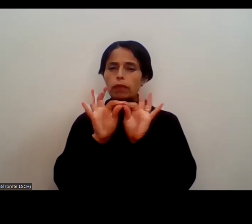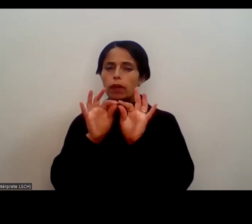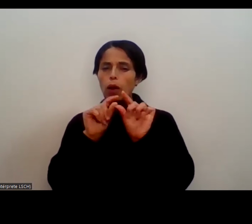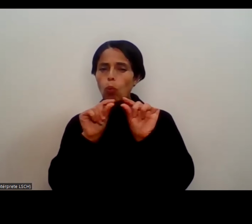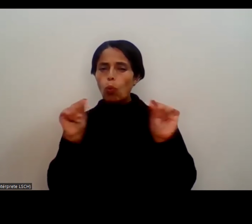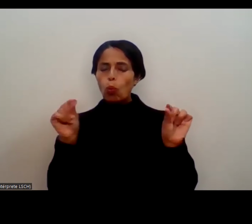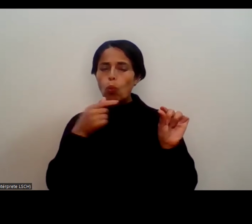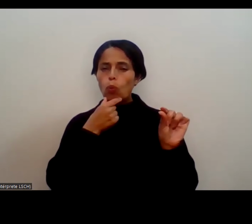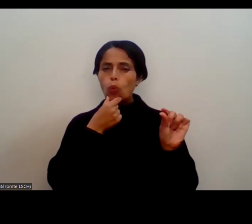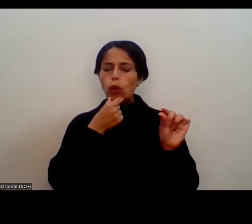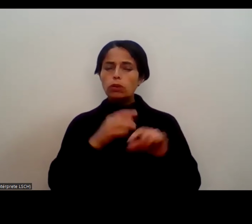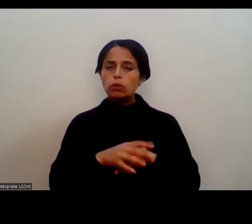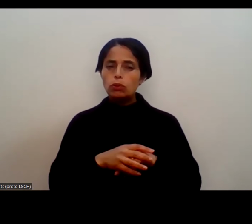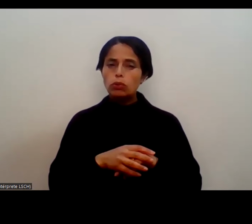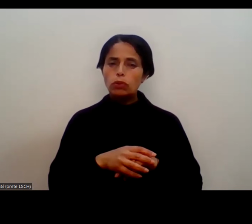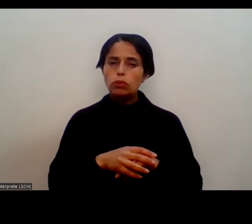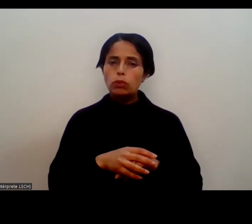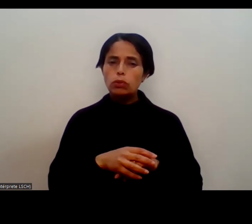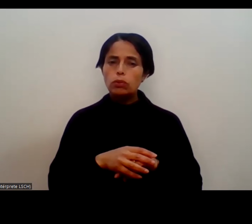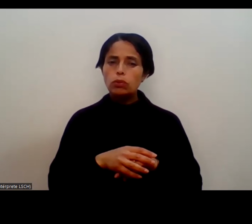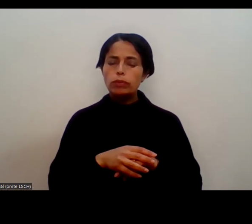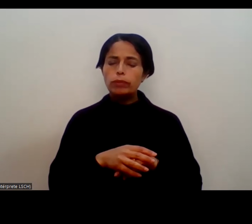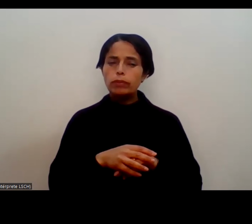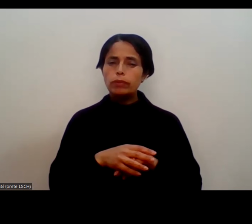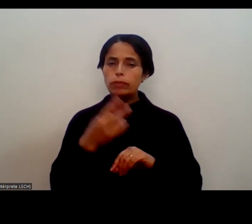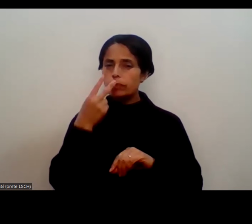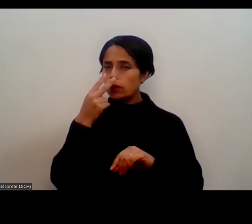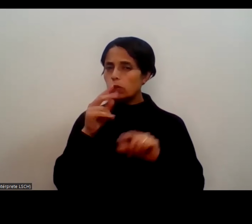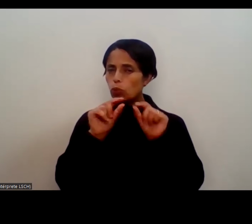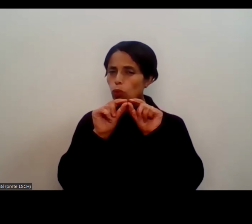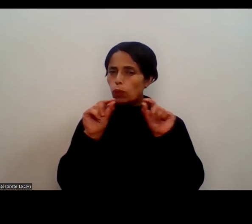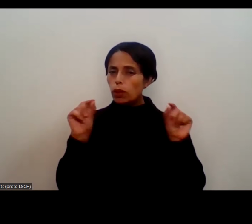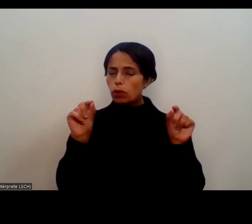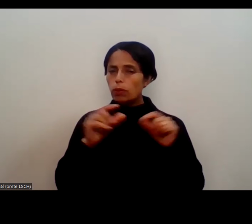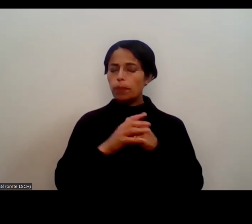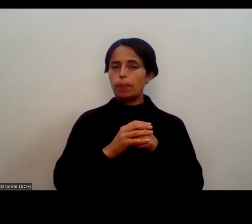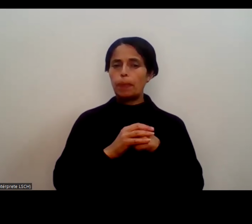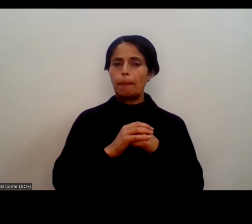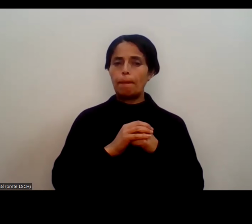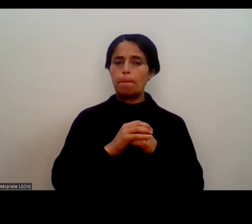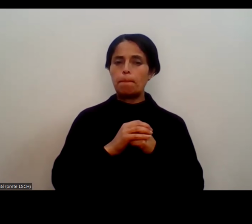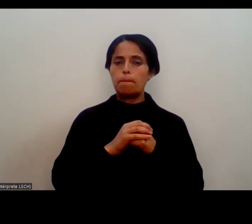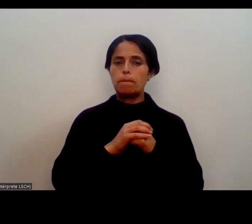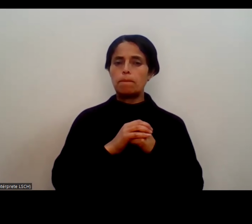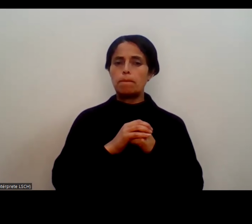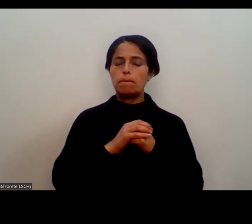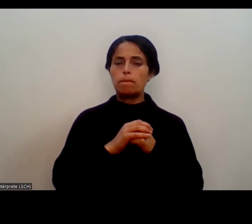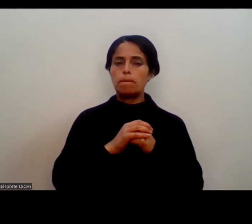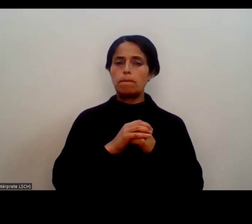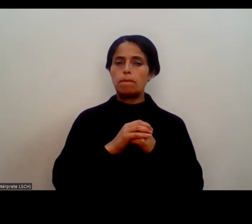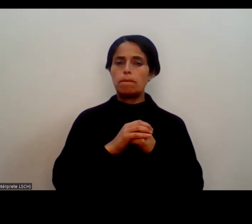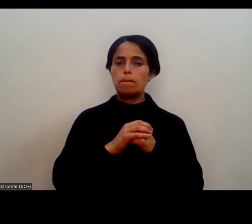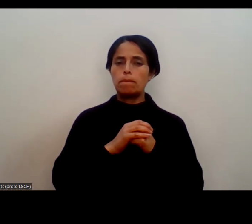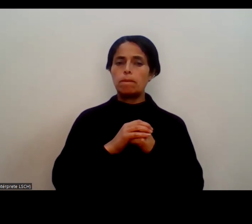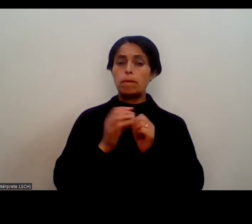eh, sur- o sea, viendo ese tipo de tubitos de hueso, colegas plantearon